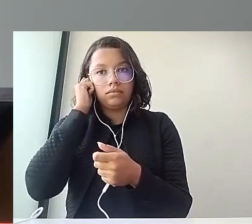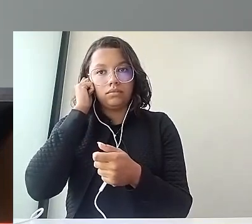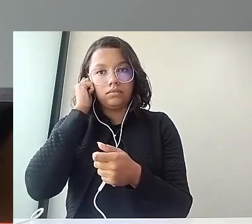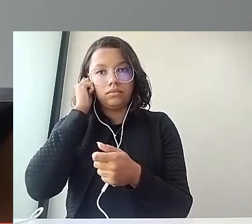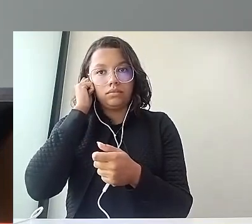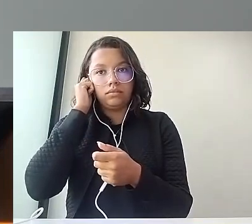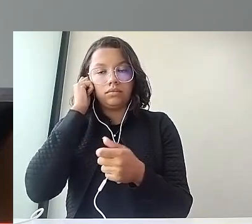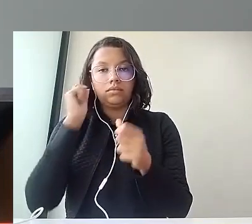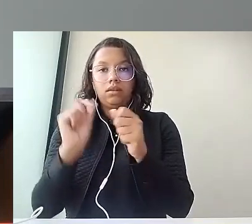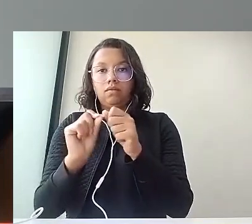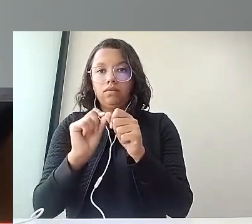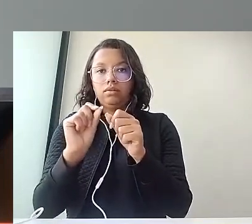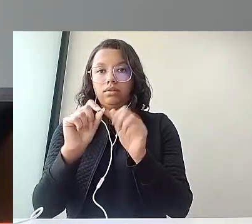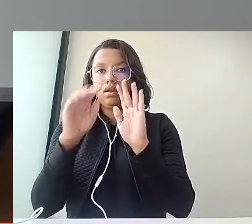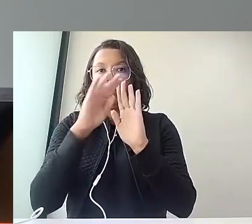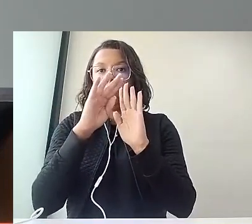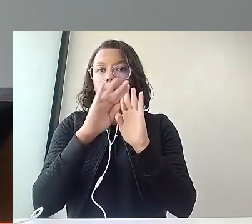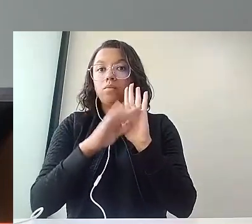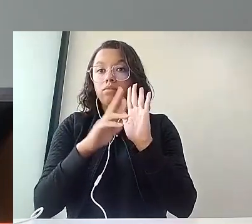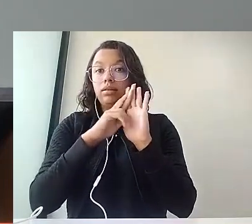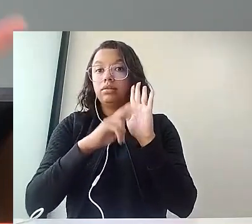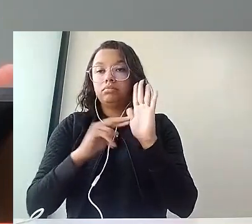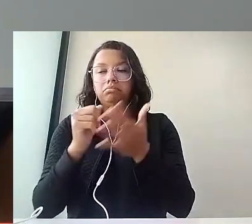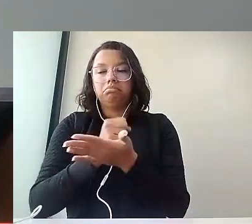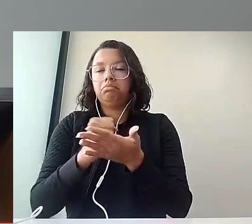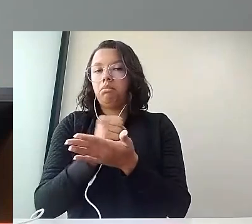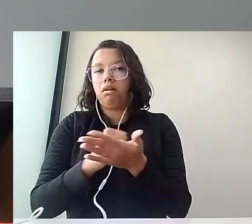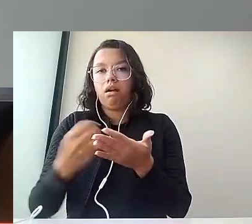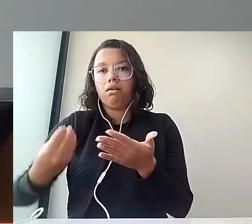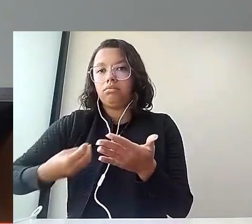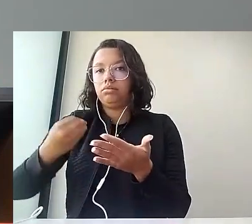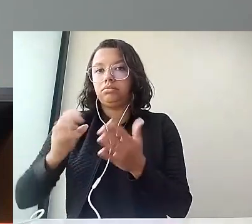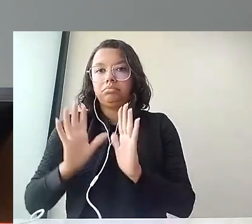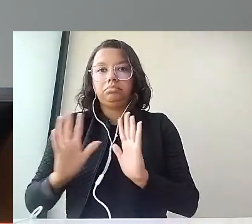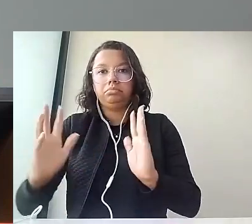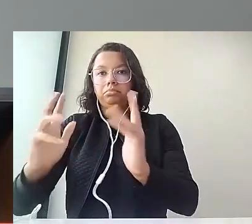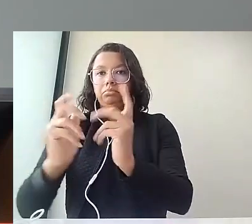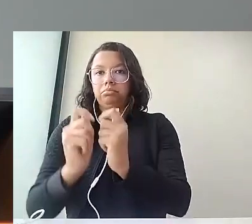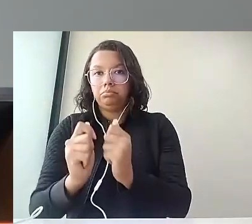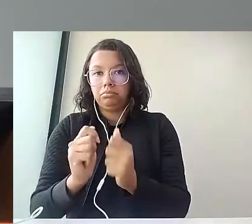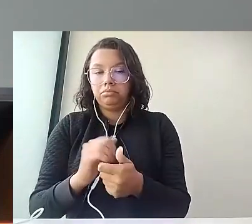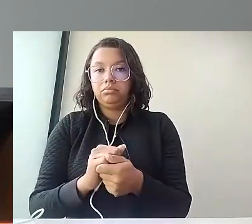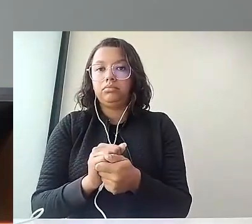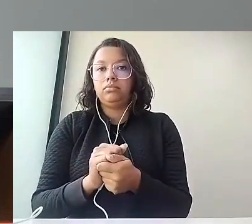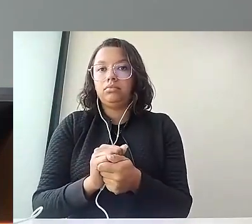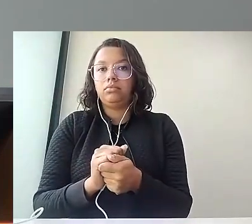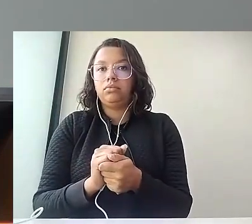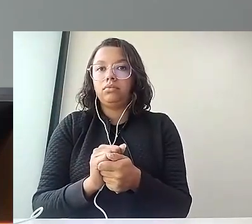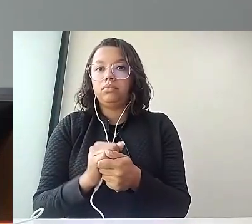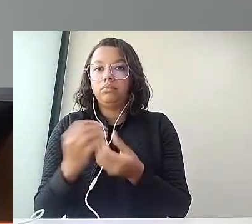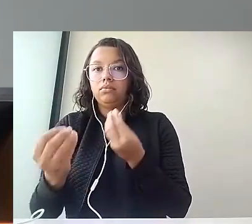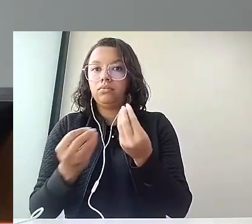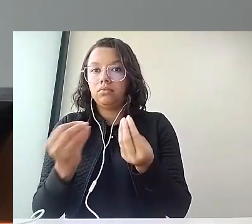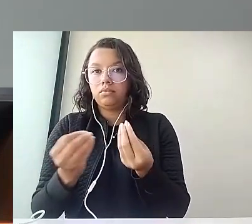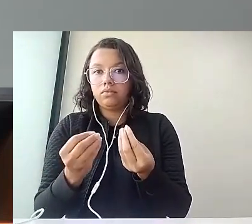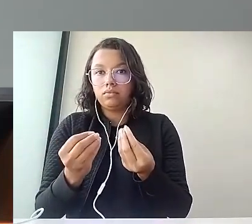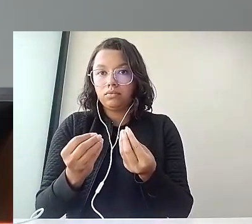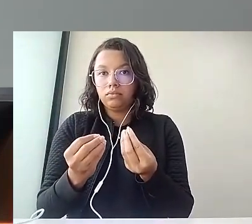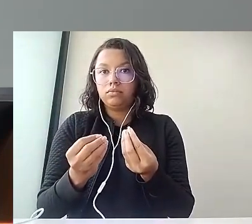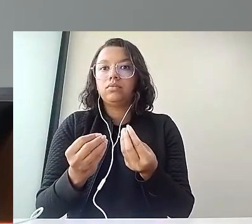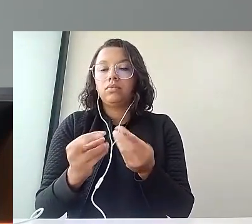principios básicos de la interacción social, el matrimonio, la herencia, los contratos, la propiedad, la